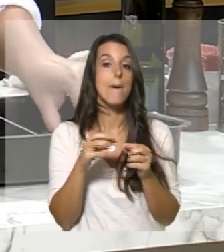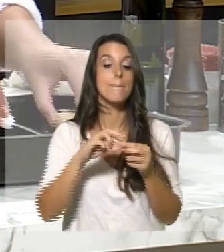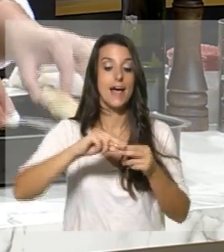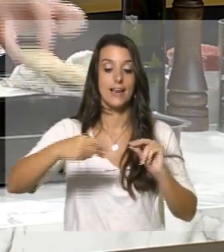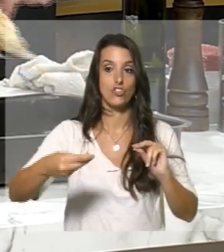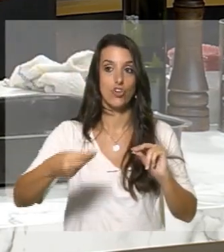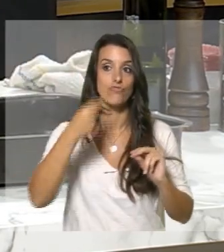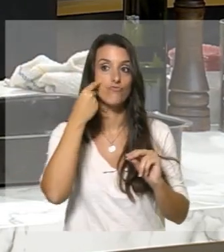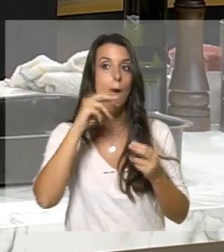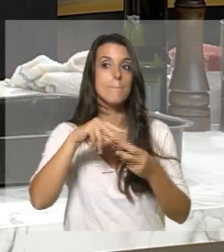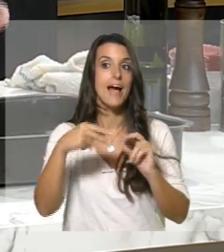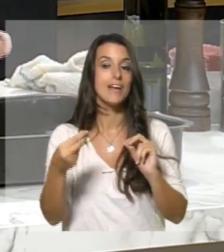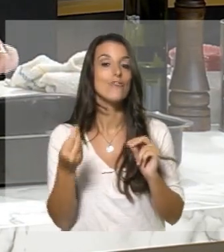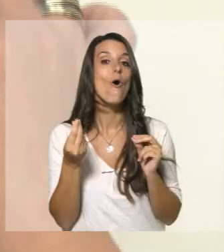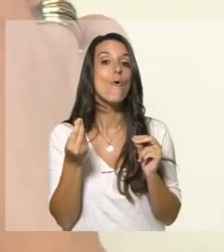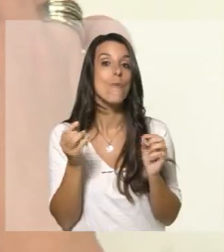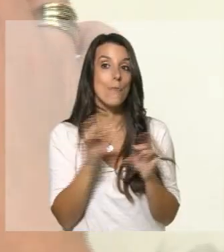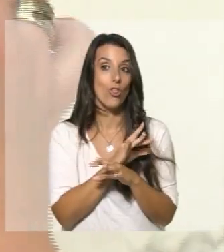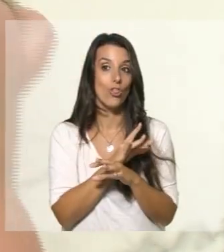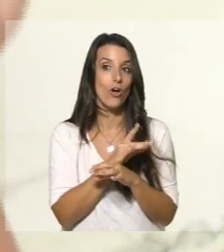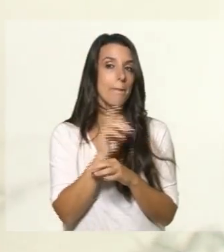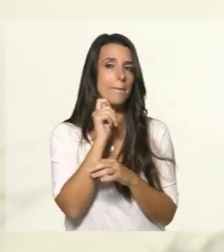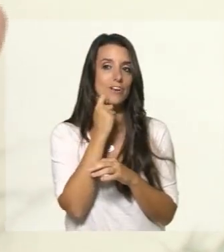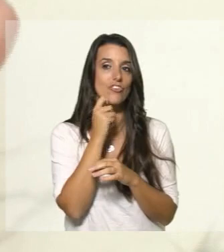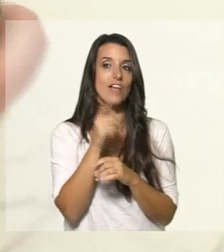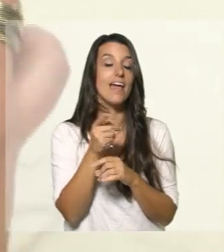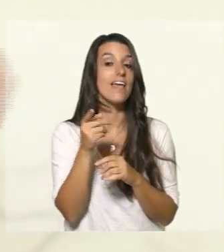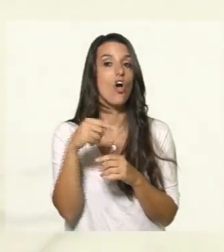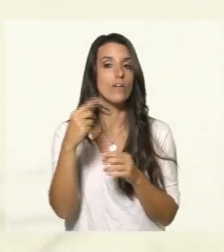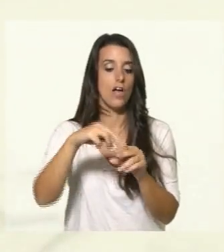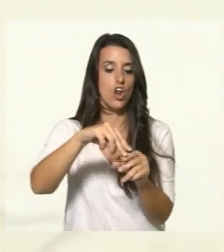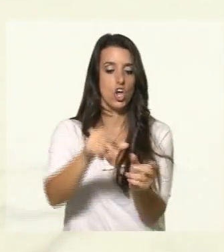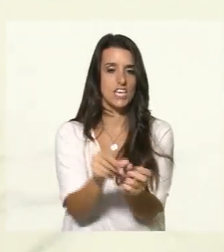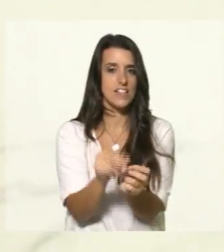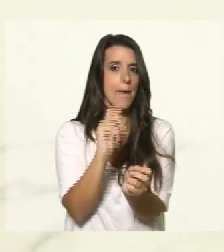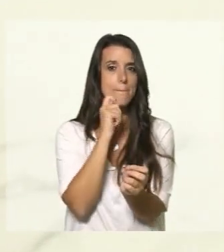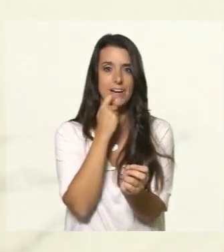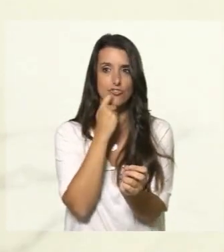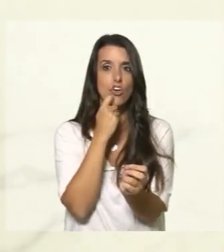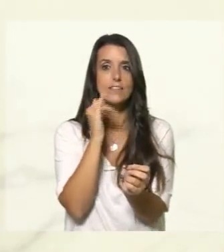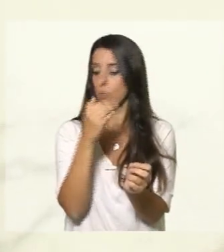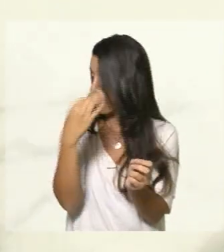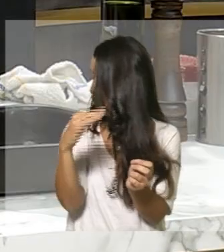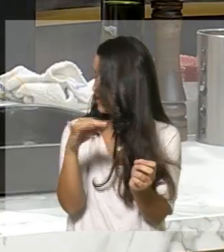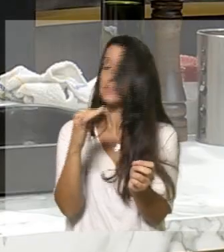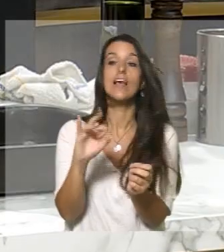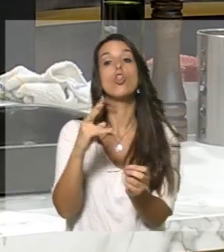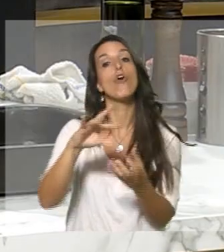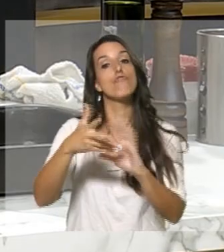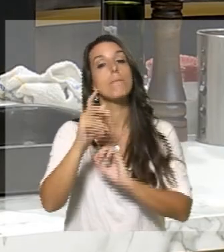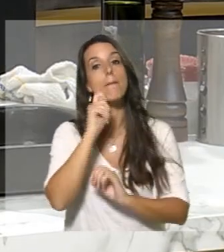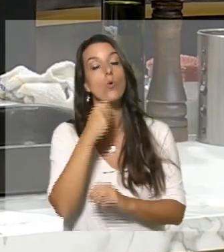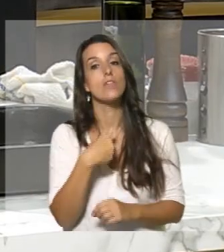palitos. Vean estos palitos, cómo quedan. Qué rico. Divino. Y acá las rosquitas quedan muy lindas. Quedaron espectaculares. A mí me gustan en los dos formatos.